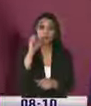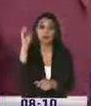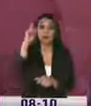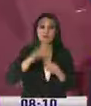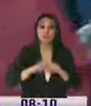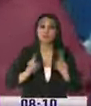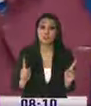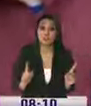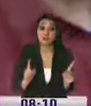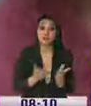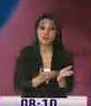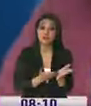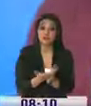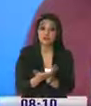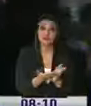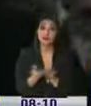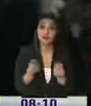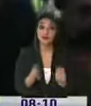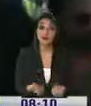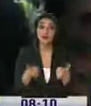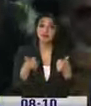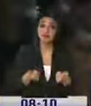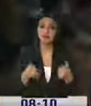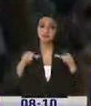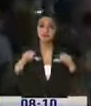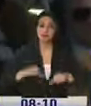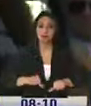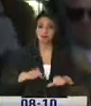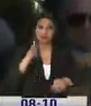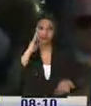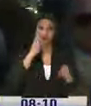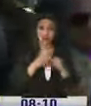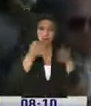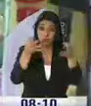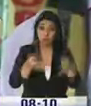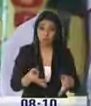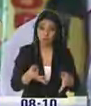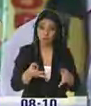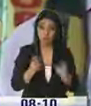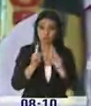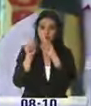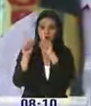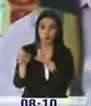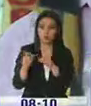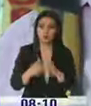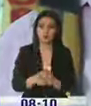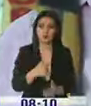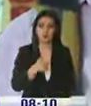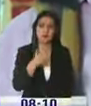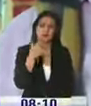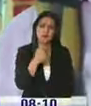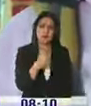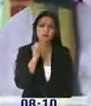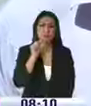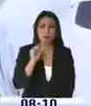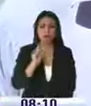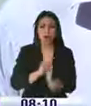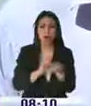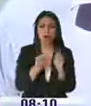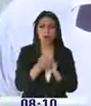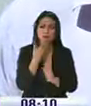distintas respecto a si este tiempo ha sido útil para que el propósito del mismo se cumpliera. Yo sí he visto un poco de cambios, sí se ha